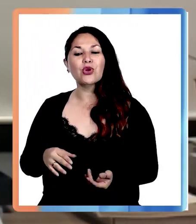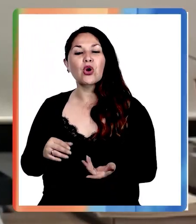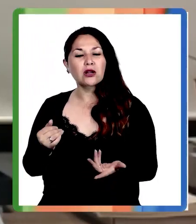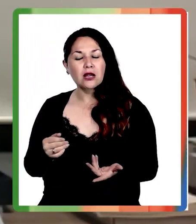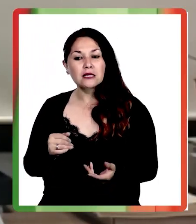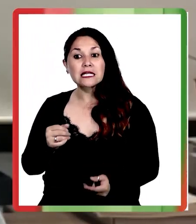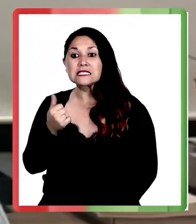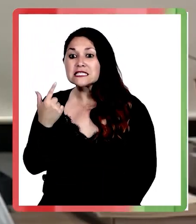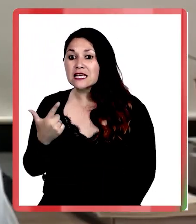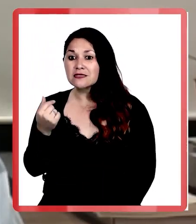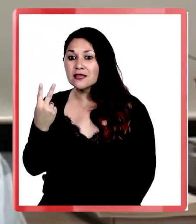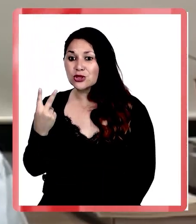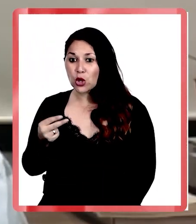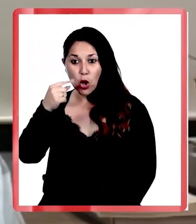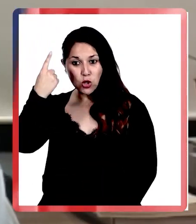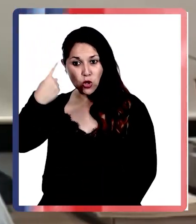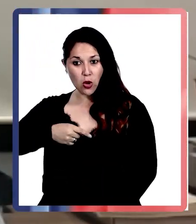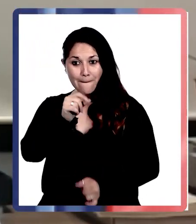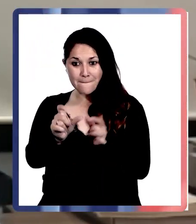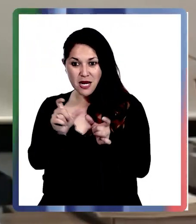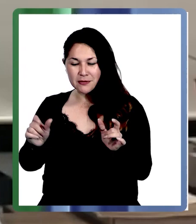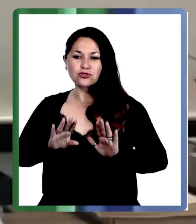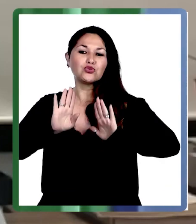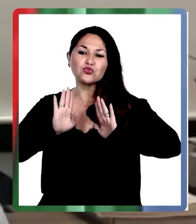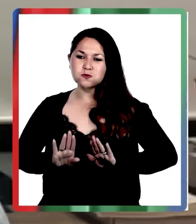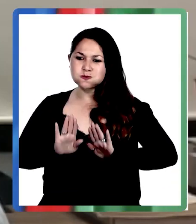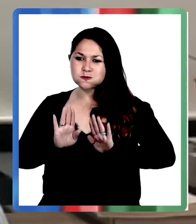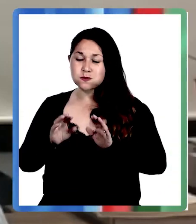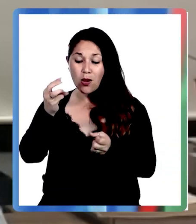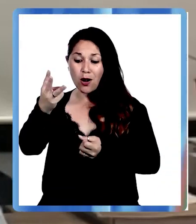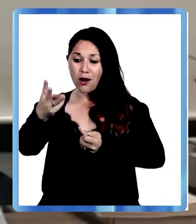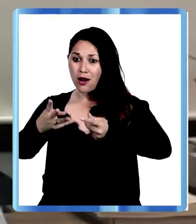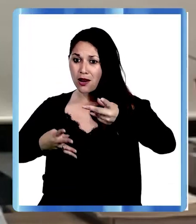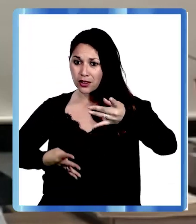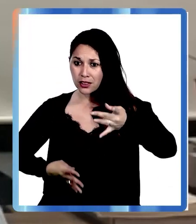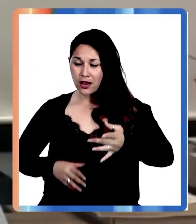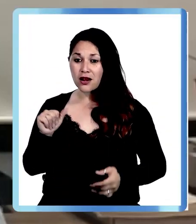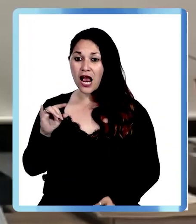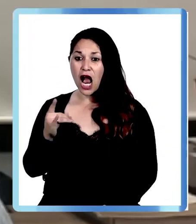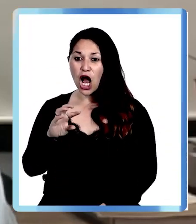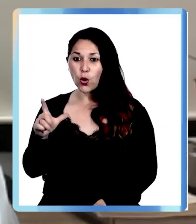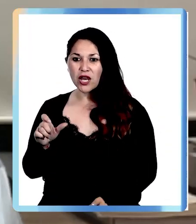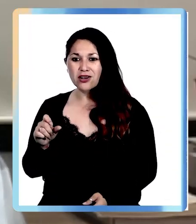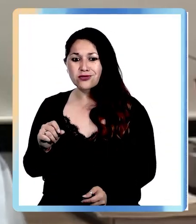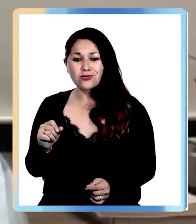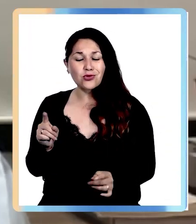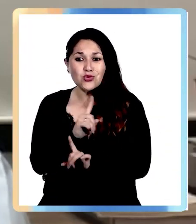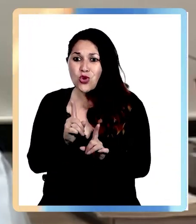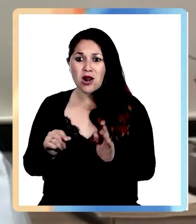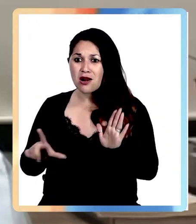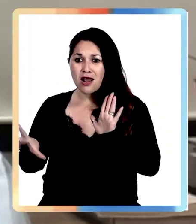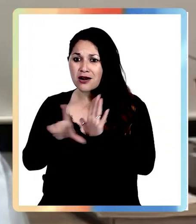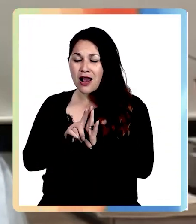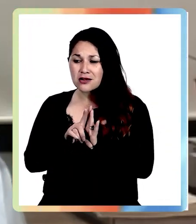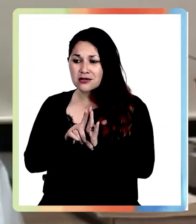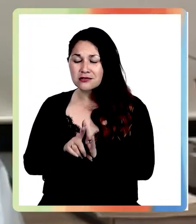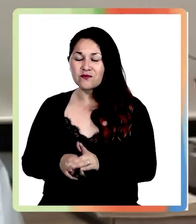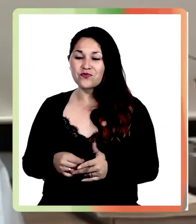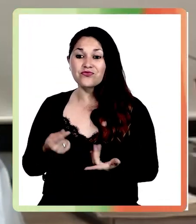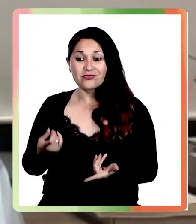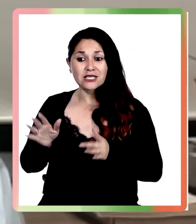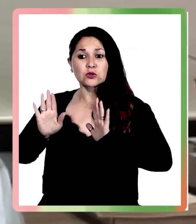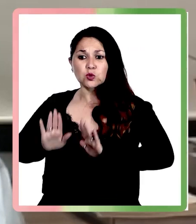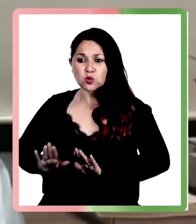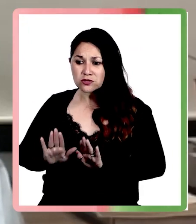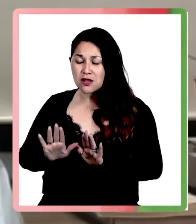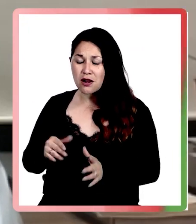Hay 72.000 personas esperando atención GES Auge, que es ilegal hacerlas esperar, porque